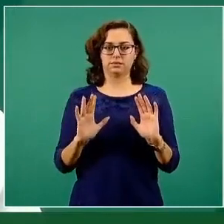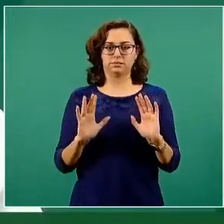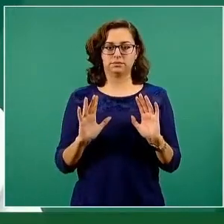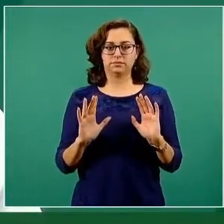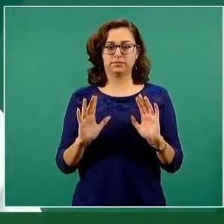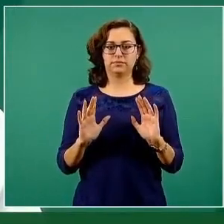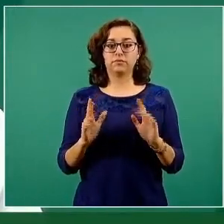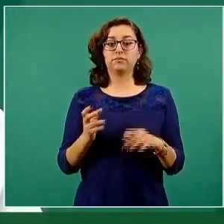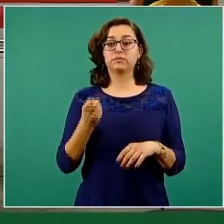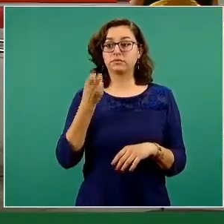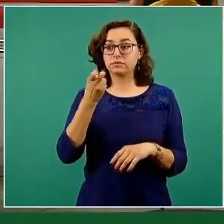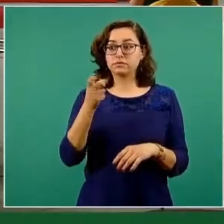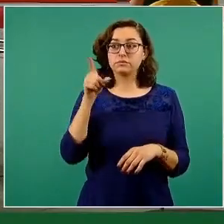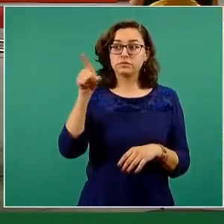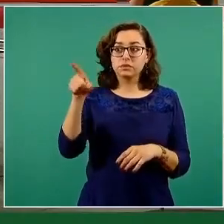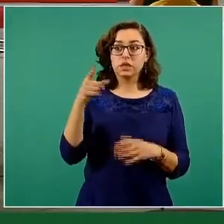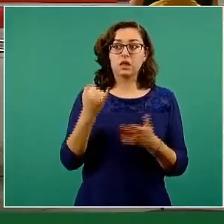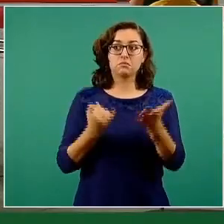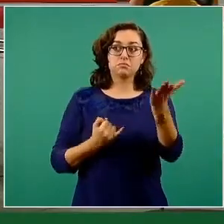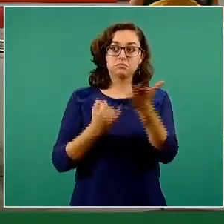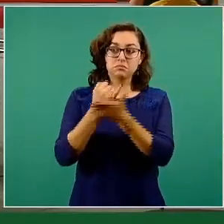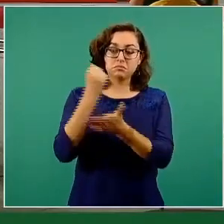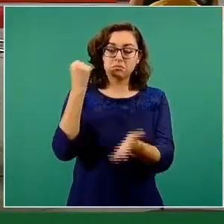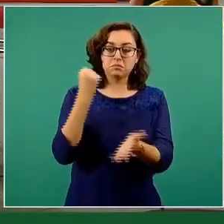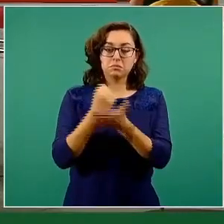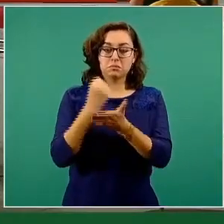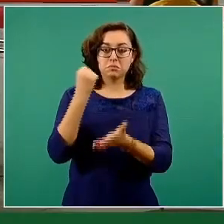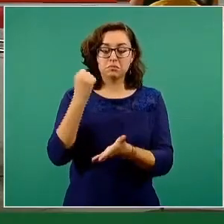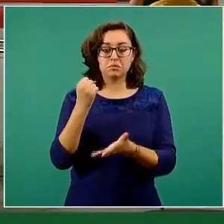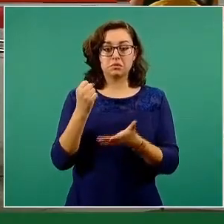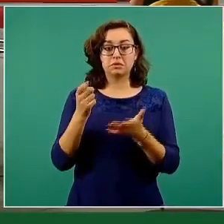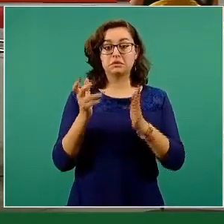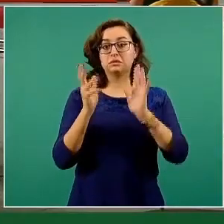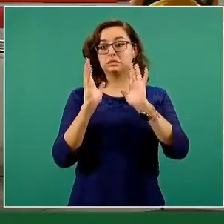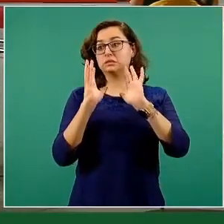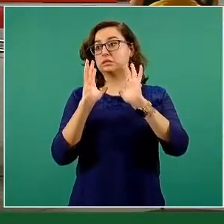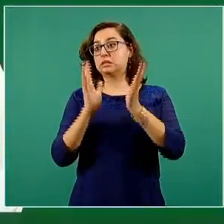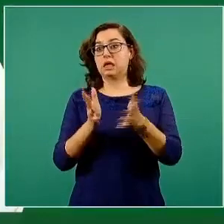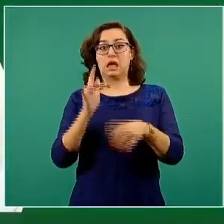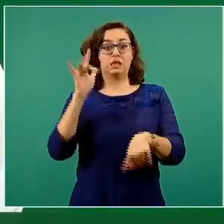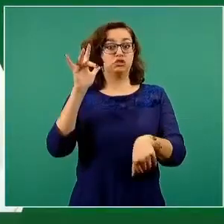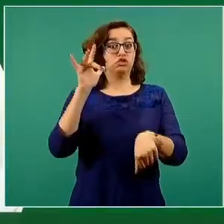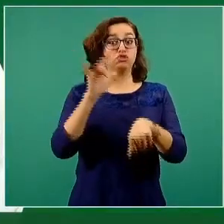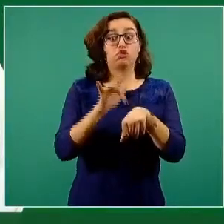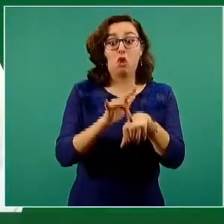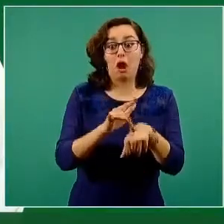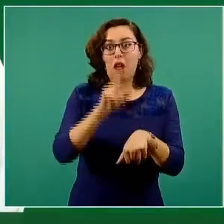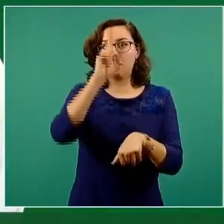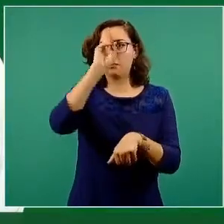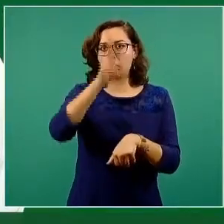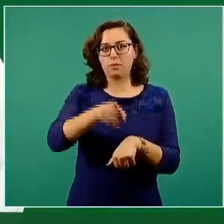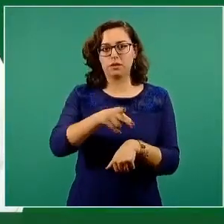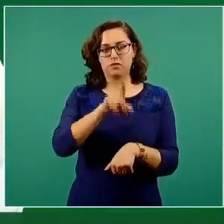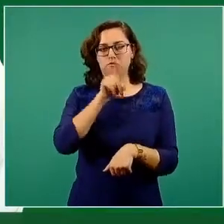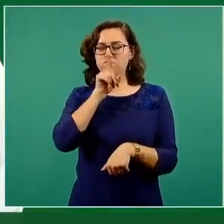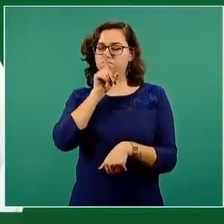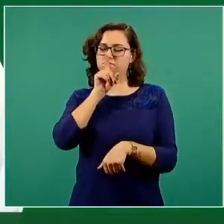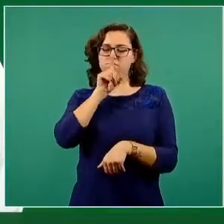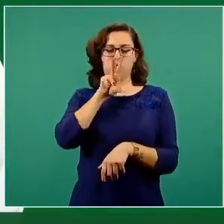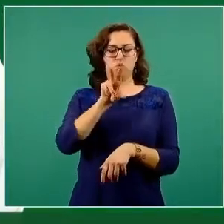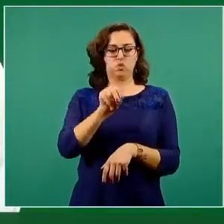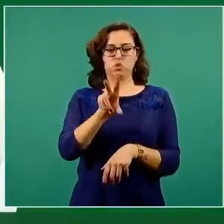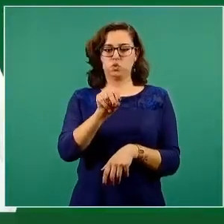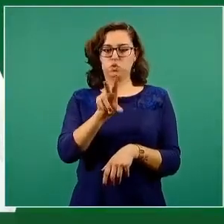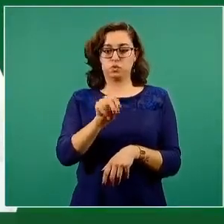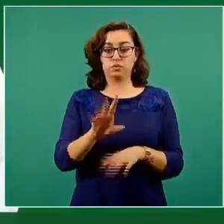muy positiva intervención de salud pública no se preste a mala información. No se está